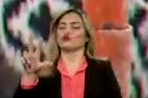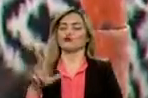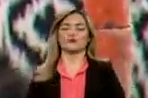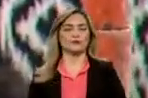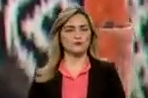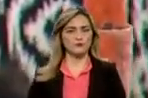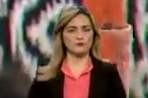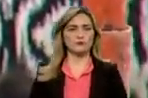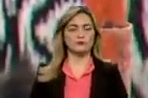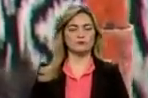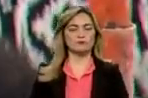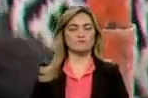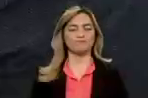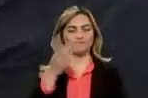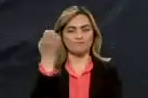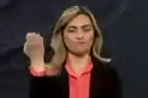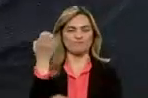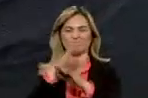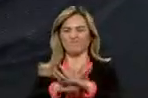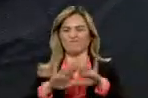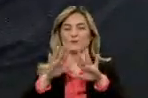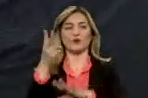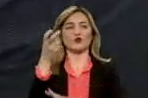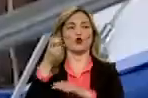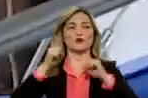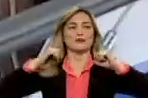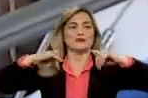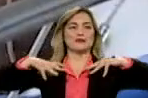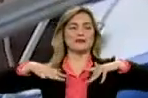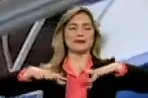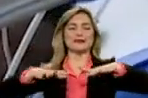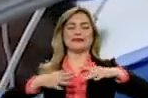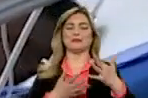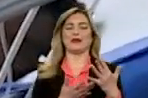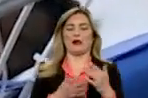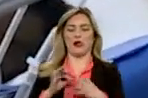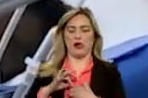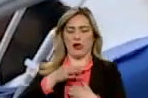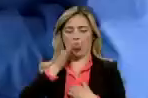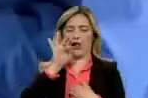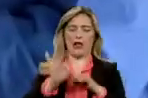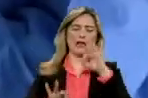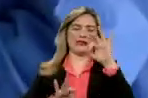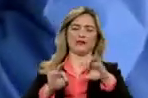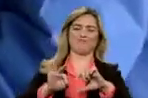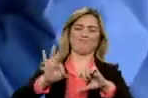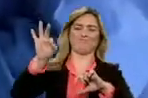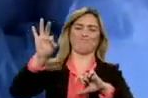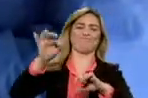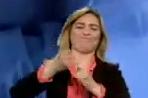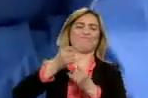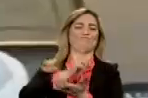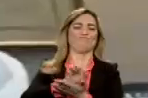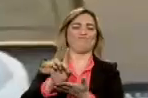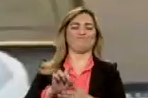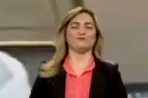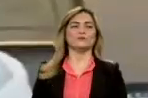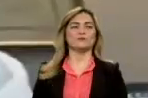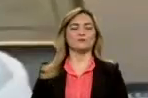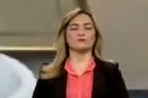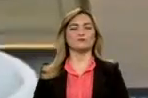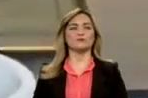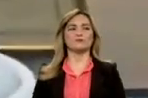el término del estado de excepción el pasado 12 de septiembre, se espera un repunte en los contagios desde este fin de semana.